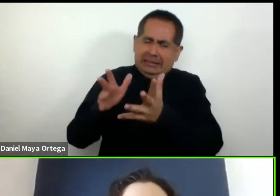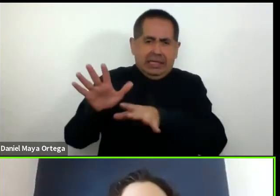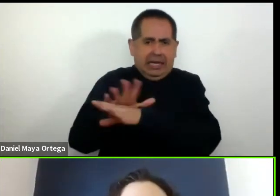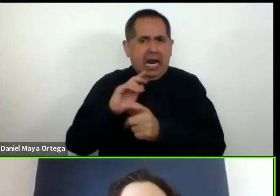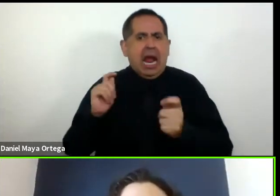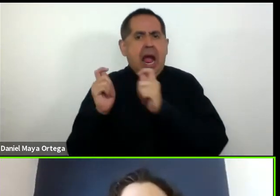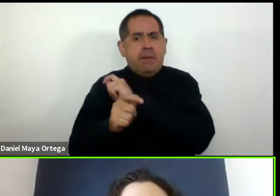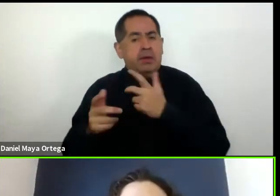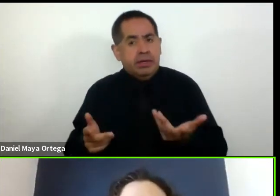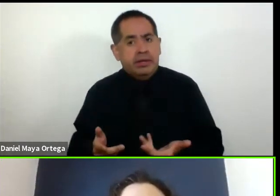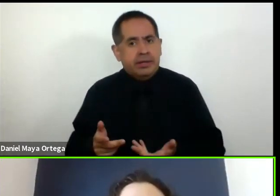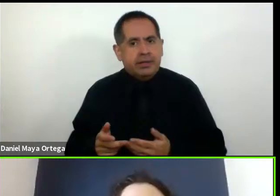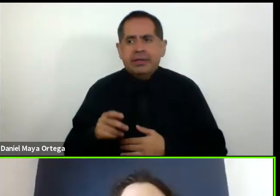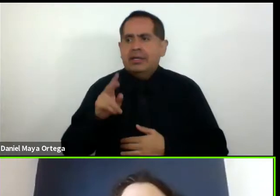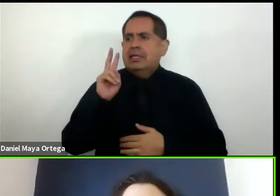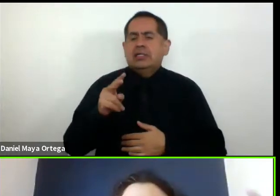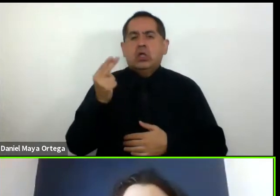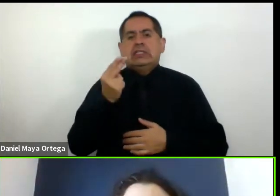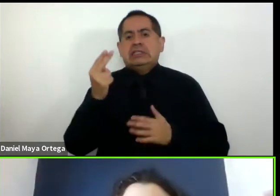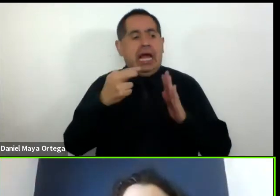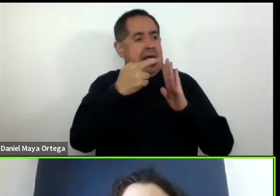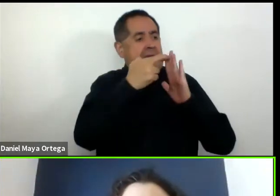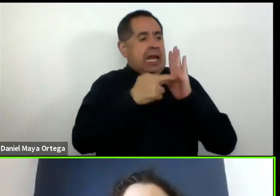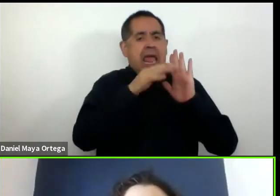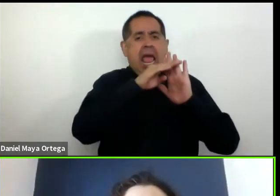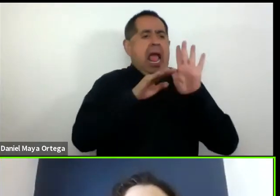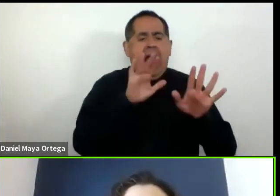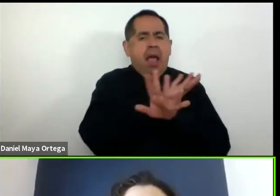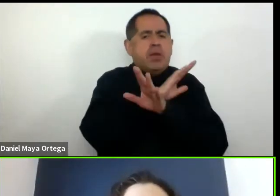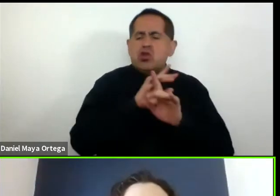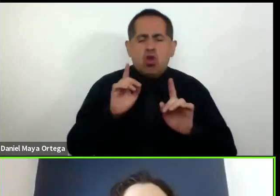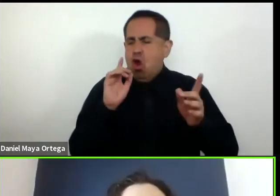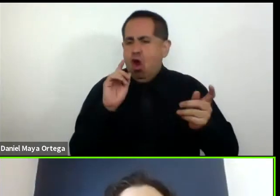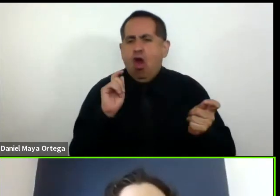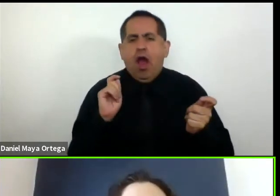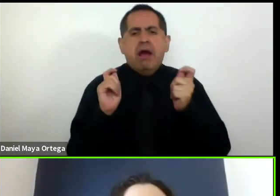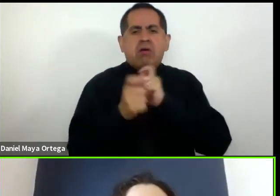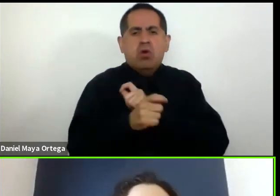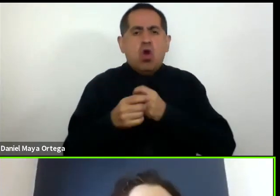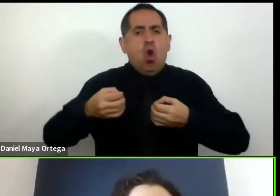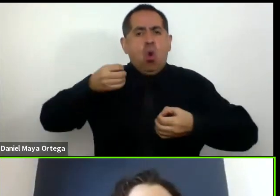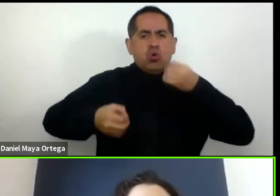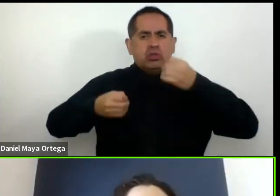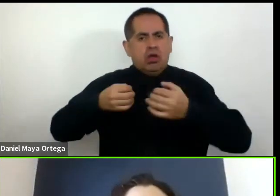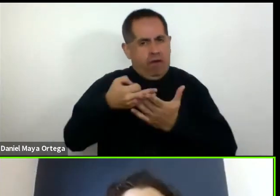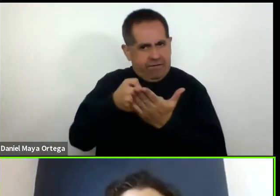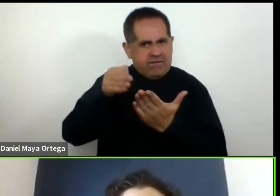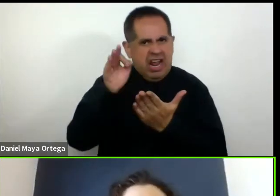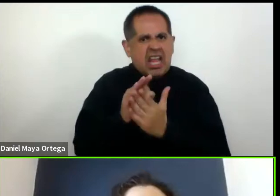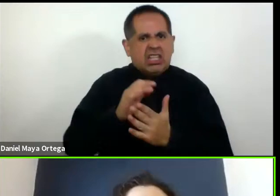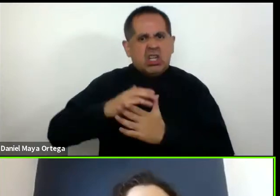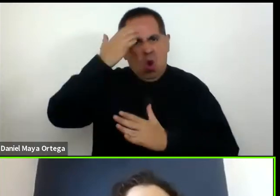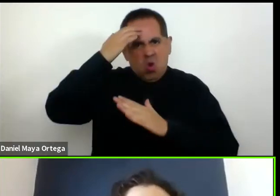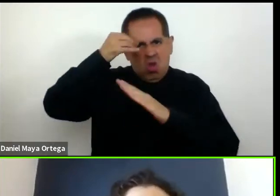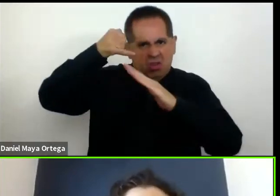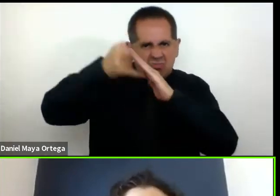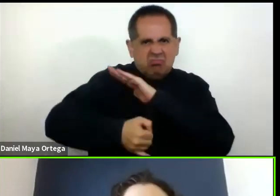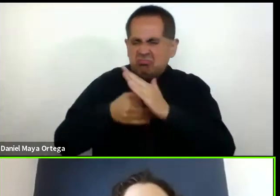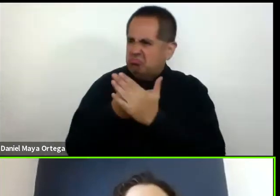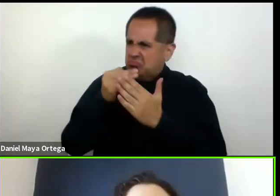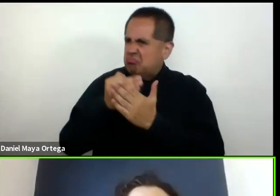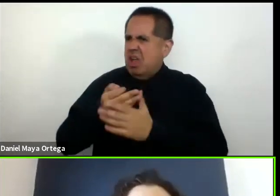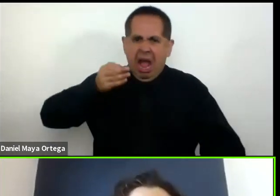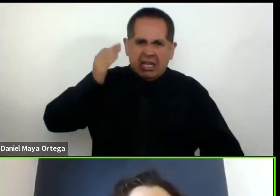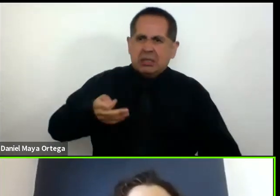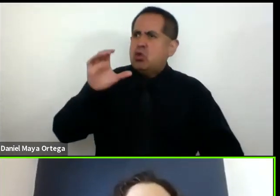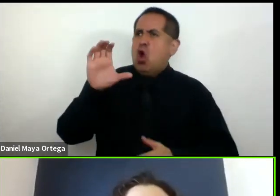Es decir, no se necesita que el marco normativo esté armonizado, se necesitan a veces juzgadores valientes, conocedores, que entiendan la convención